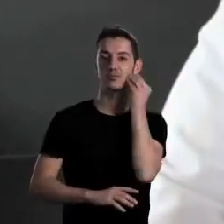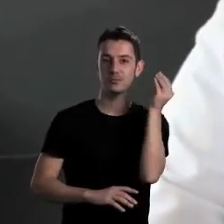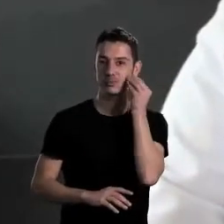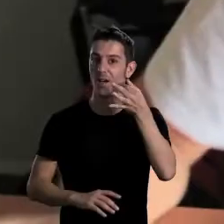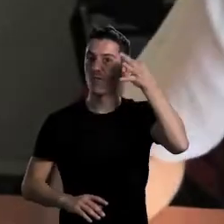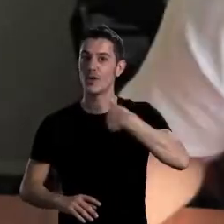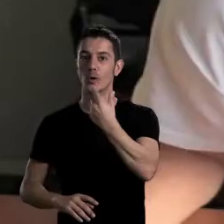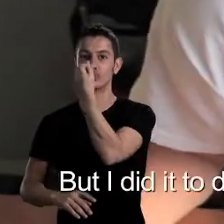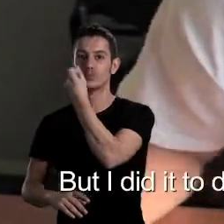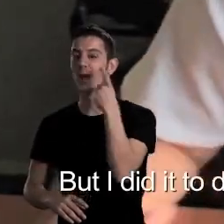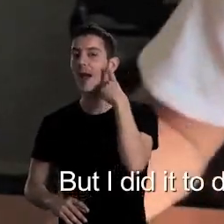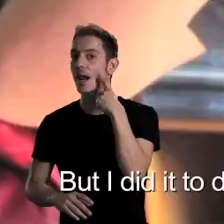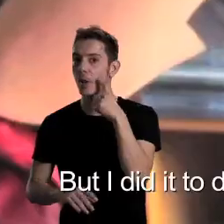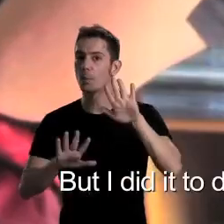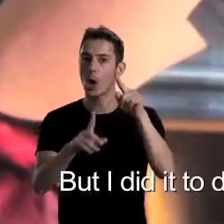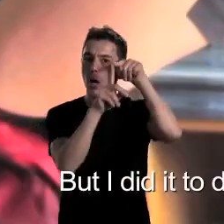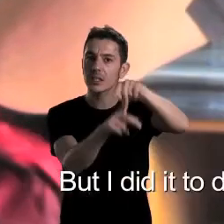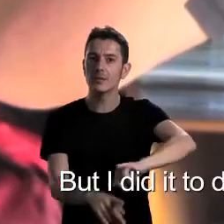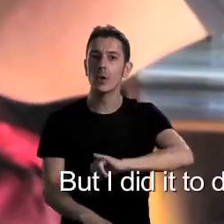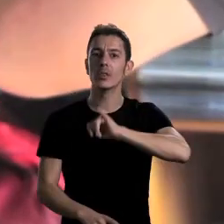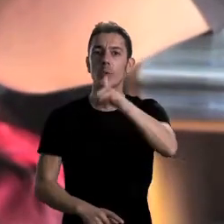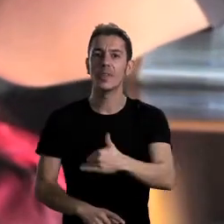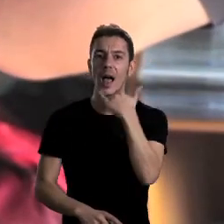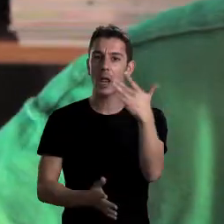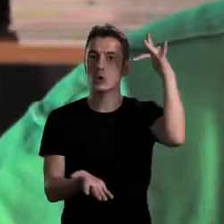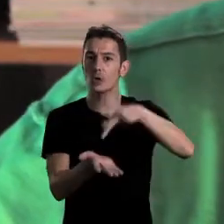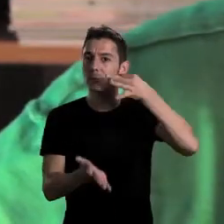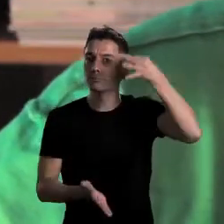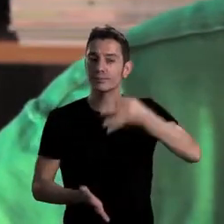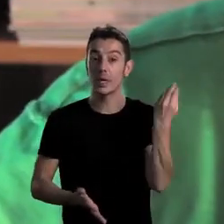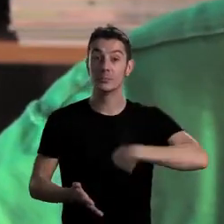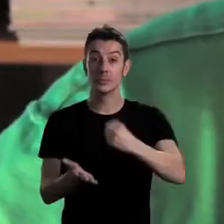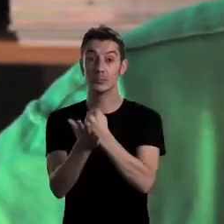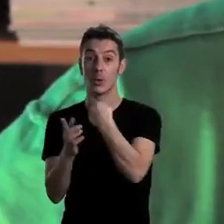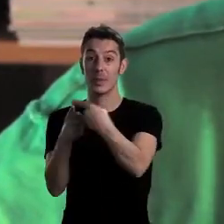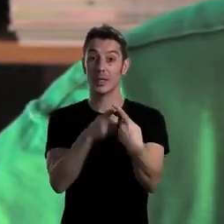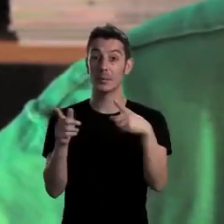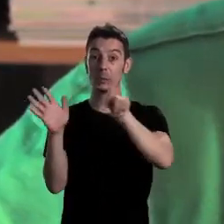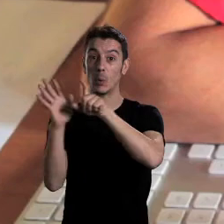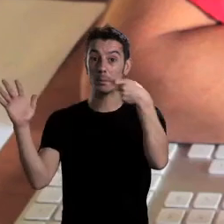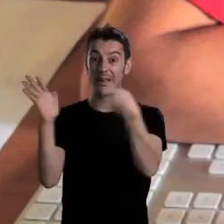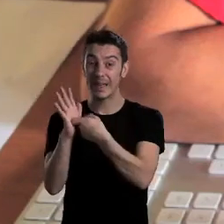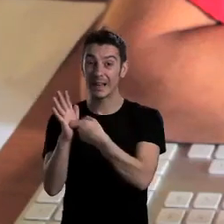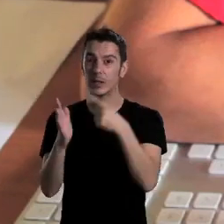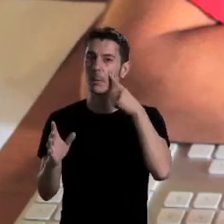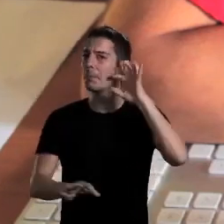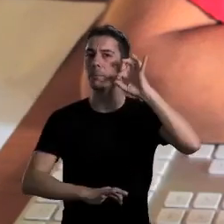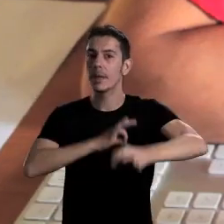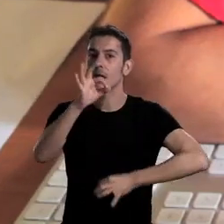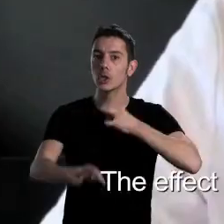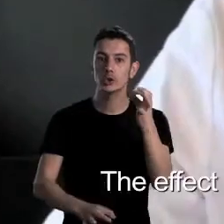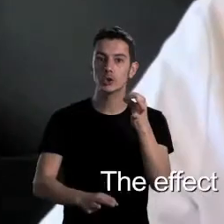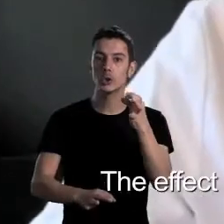tomaba caramelos. Pero lo hice para denunciar una gran verdad. Y es que los medicamentos que venden las webs ilegales son